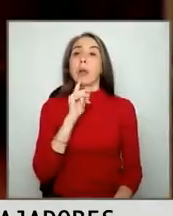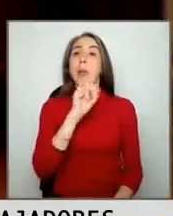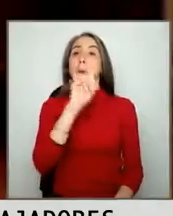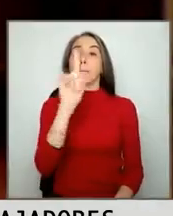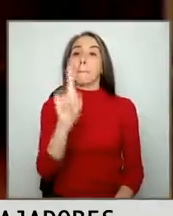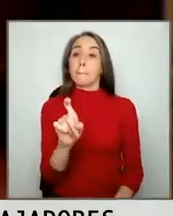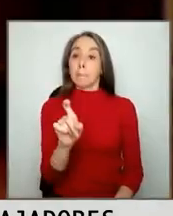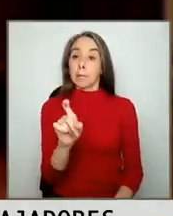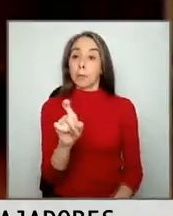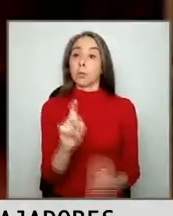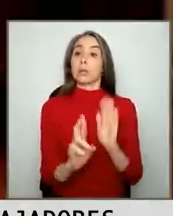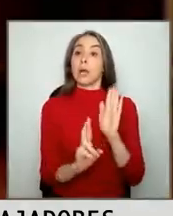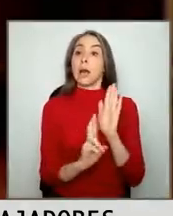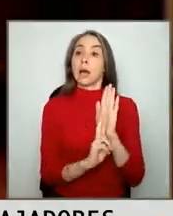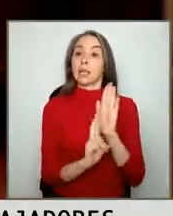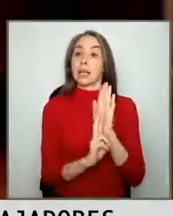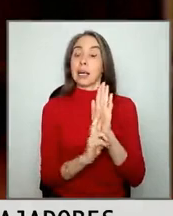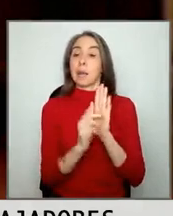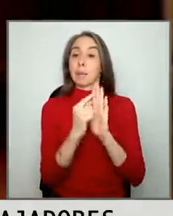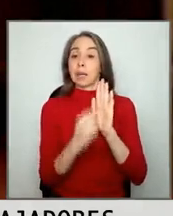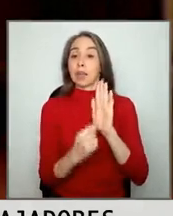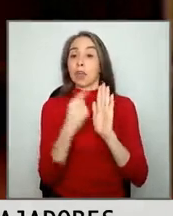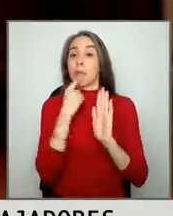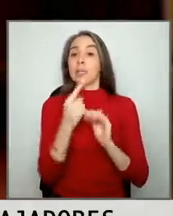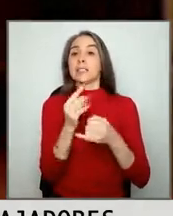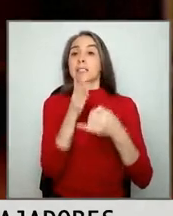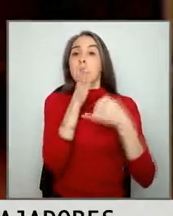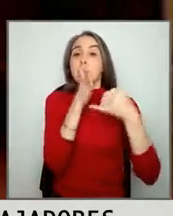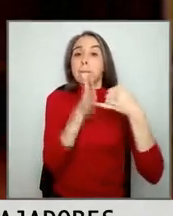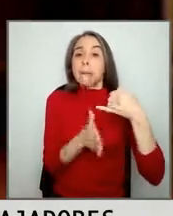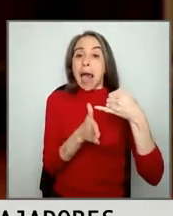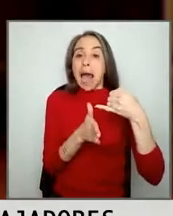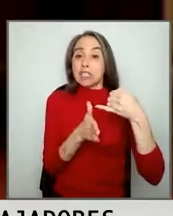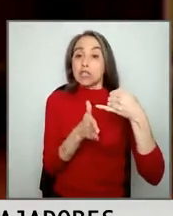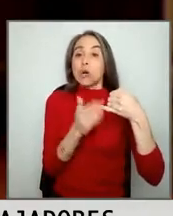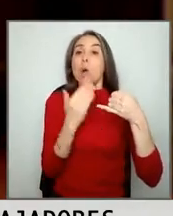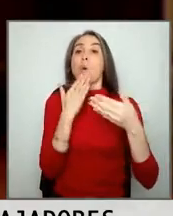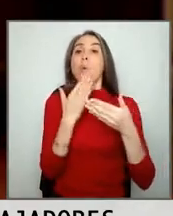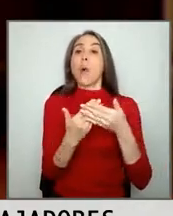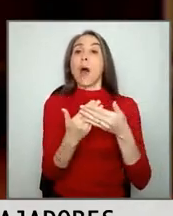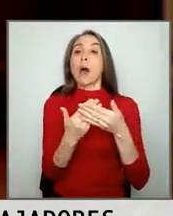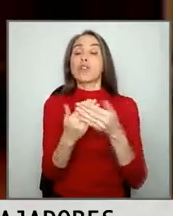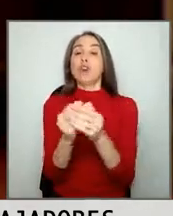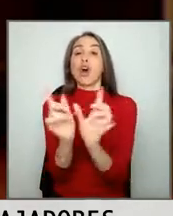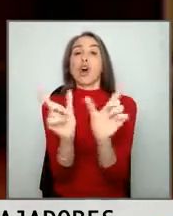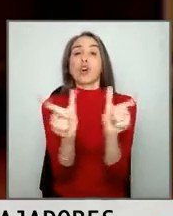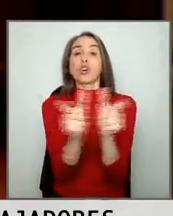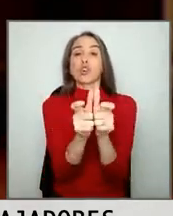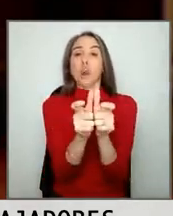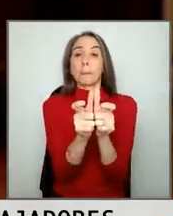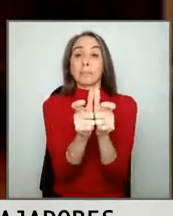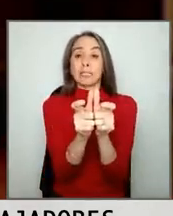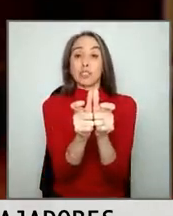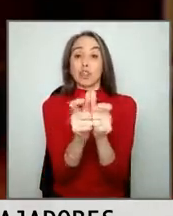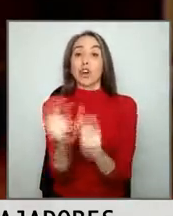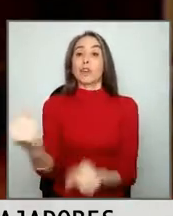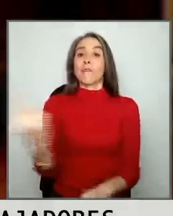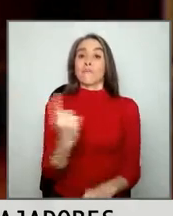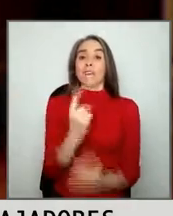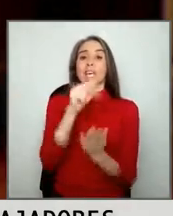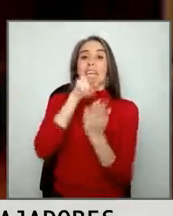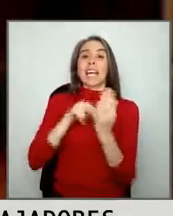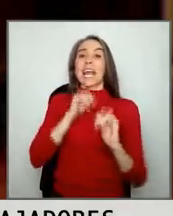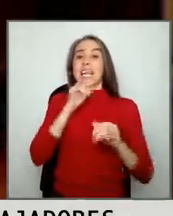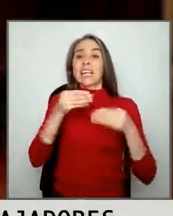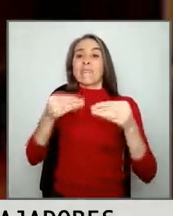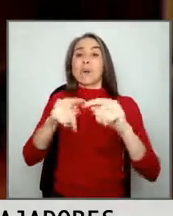el reglamento habla de los plazos una vez que la la comisión se da cuenta en la sala pero no habla de plazos desde